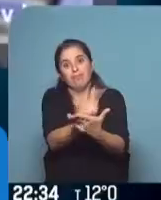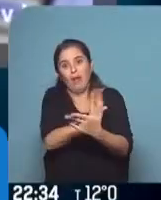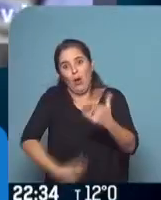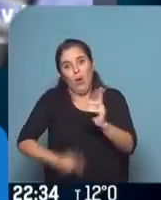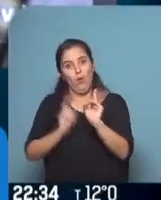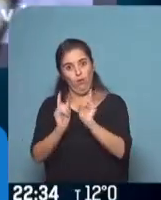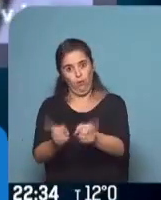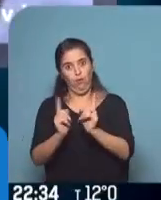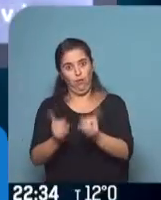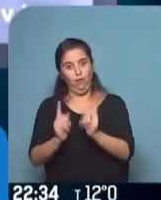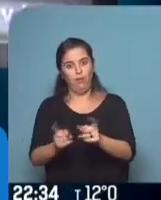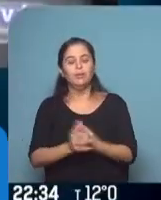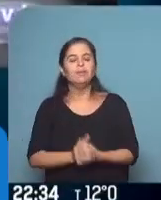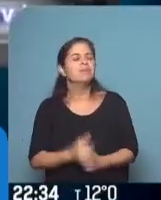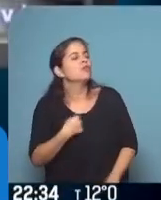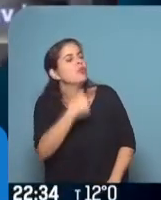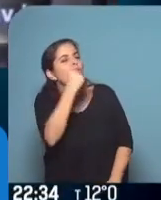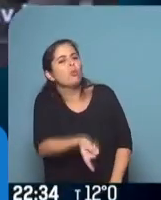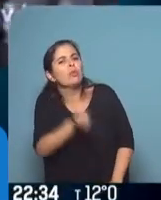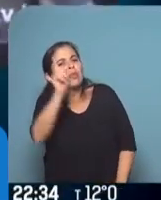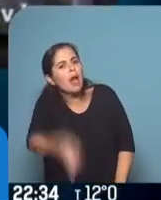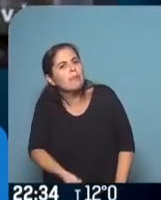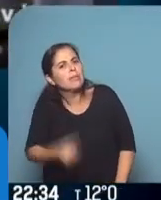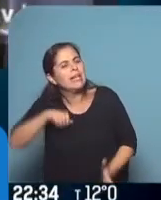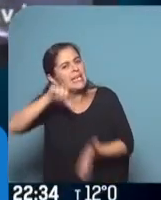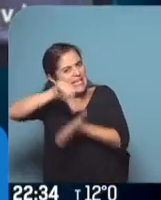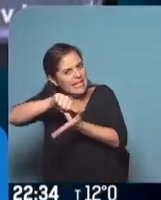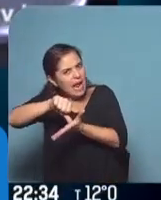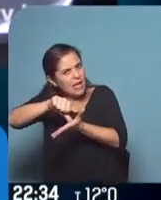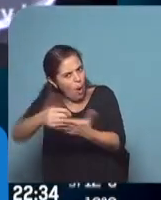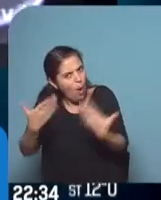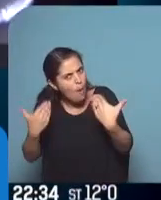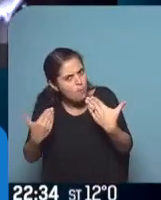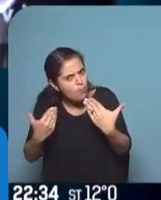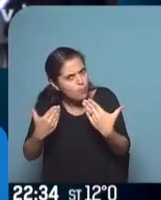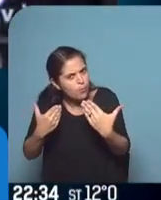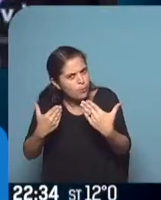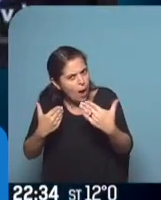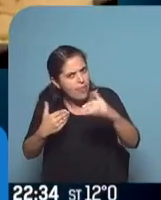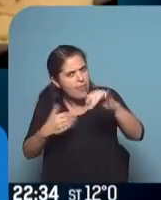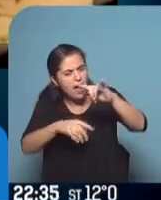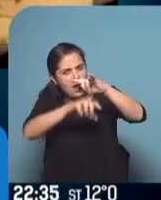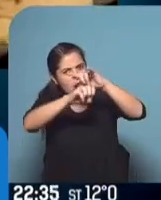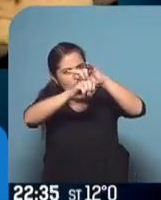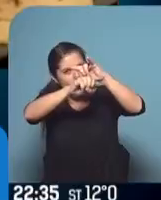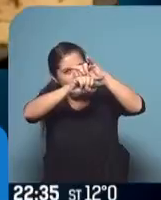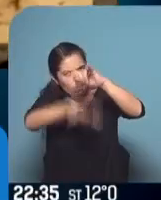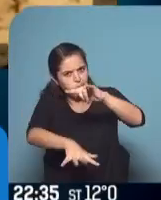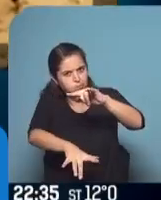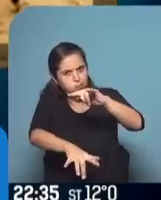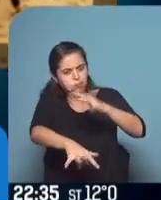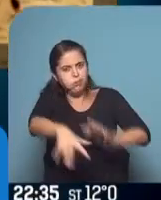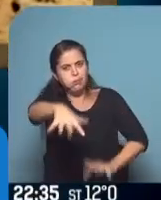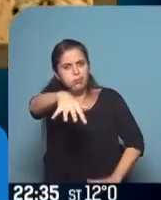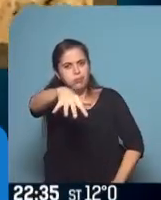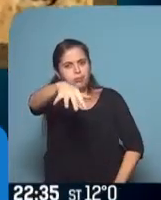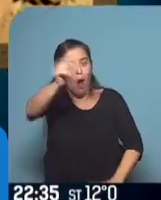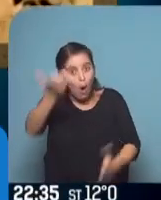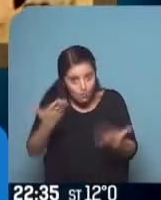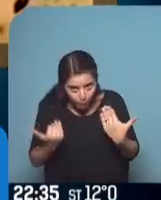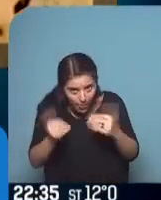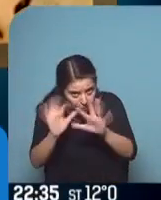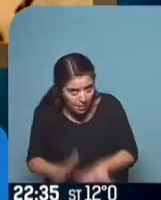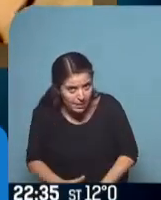cerca está Irán de construir una bomba atómica y puede hacerlo puede decidirlo y hacerlo o tiene